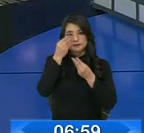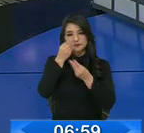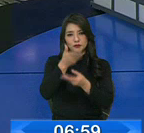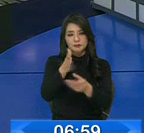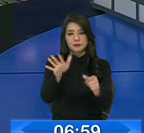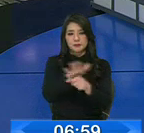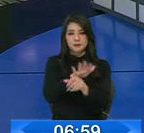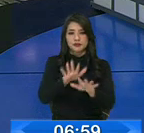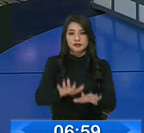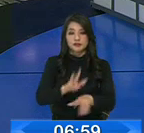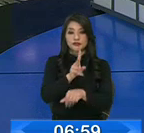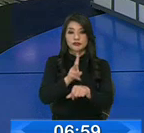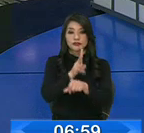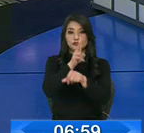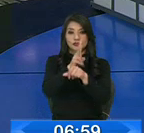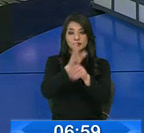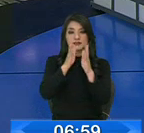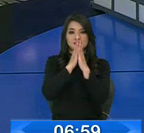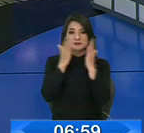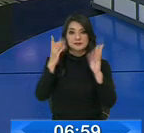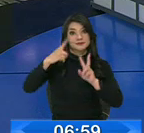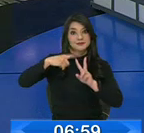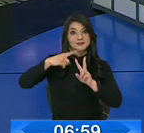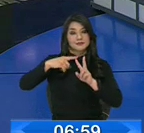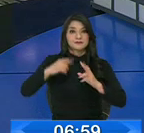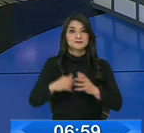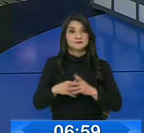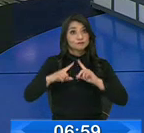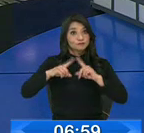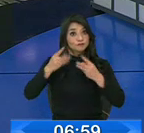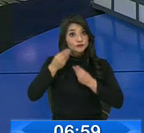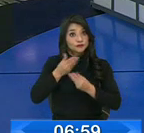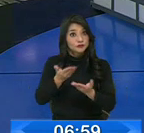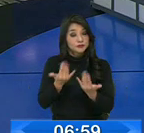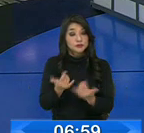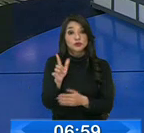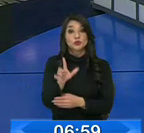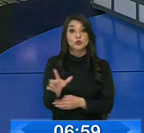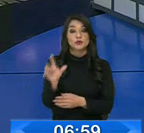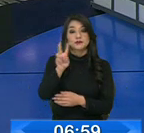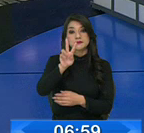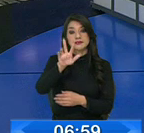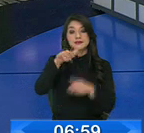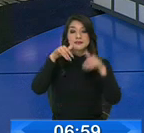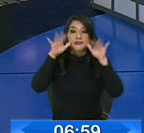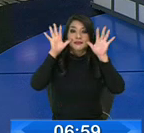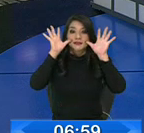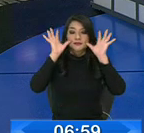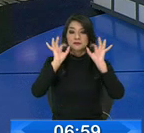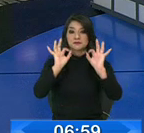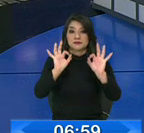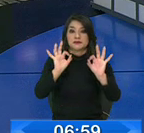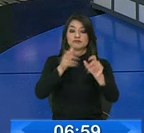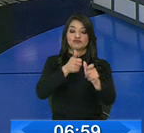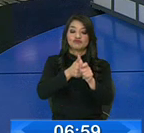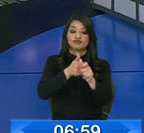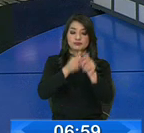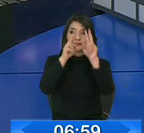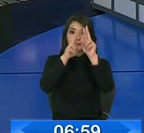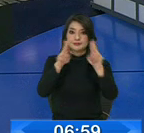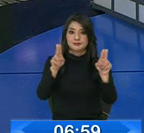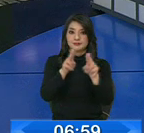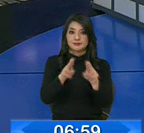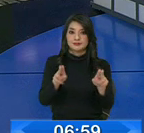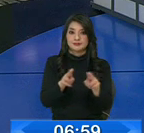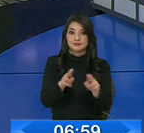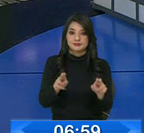en la segunda hora en el Comercio TV. Bueno, y hay mucho para comentarles en este día, lunes 23 de diciembre, días previos ya a la Navidad